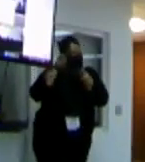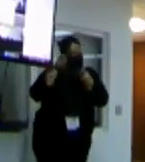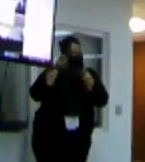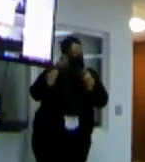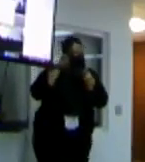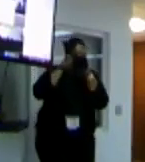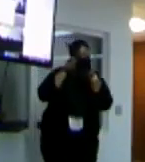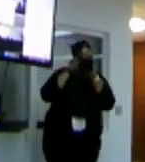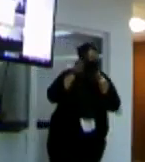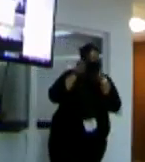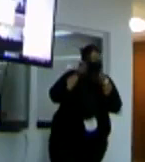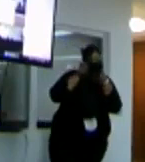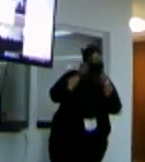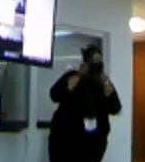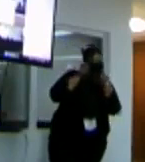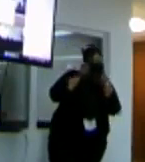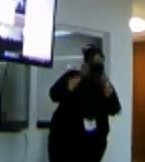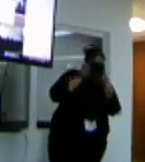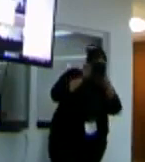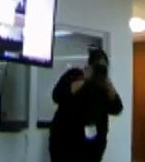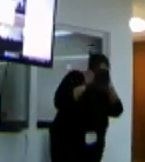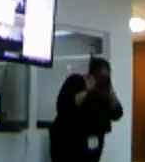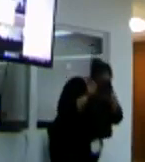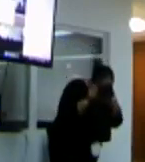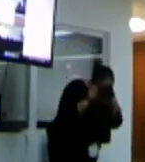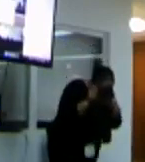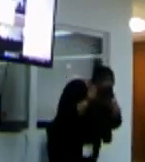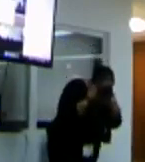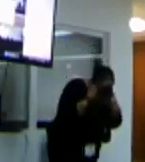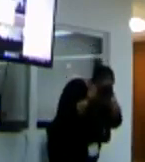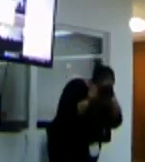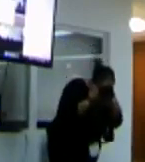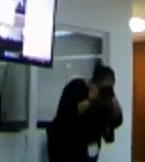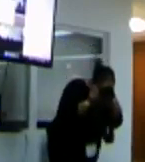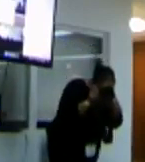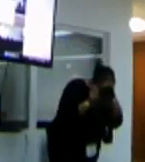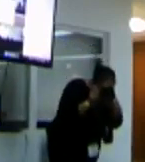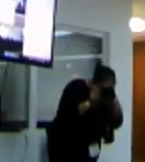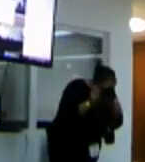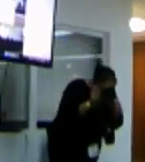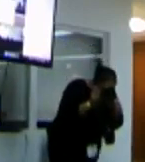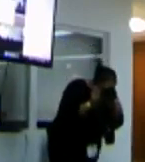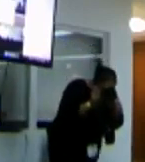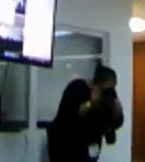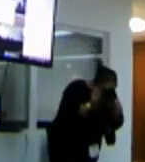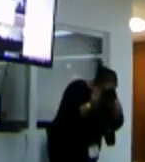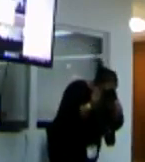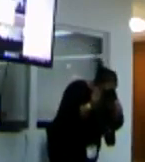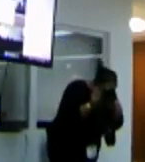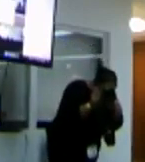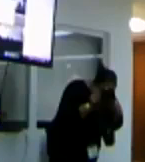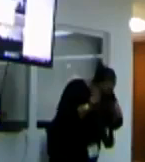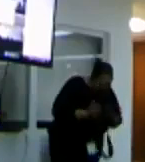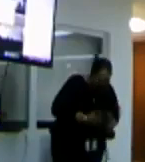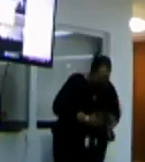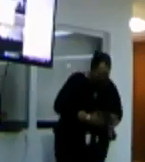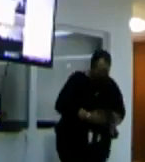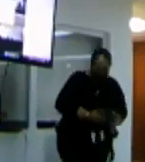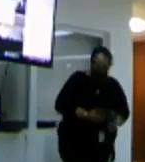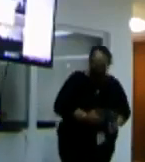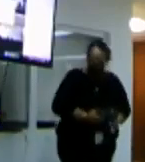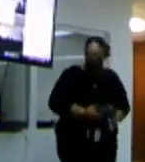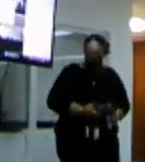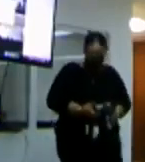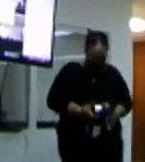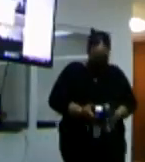general. Correcto, la demanda en general, sí, los planes... Los planes, o sea, de mantenimiento. Porque Aguirre te fuera a servicio no quiere decir